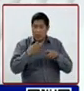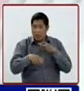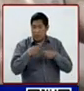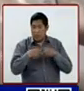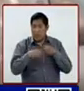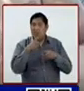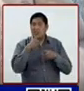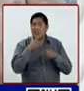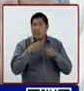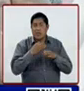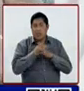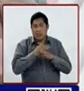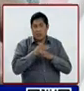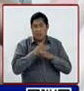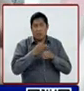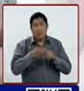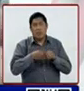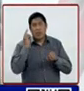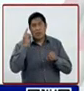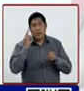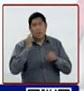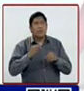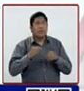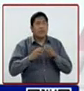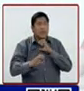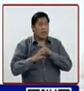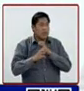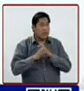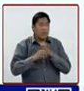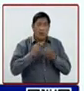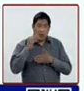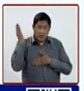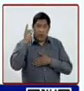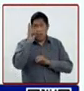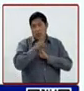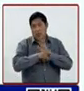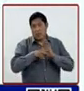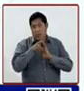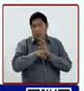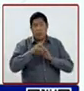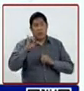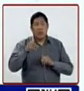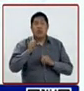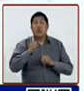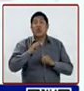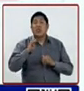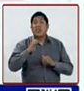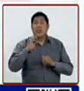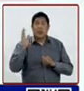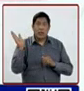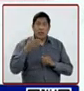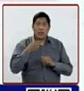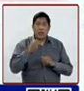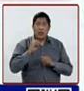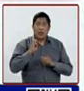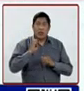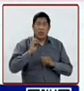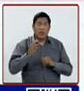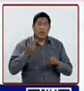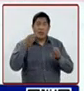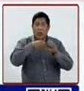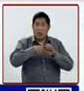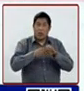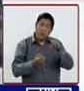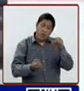enfrentamiento contra los que impedían la salida de los cisternas. En este video se observa a José Eduardo Sosa Gómez subiendo a la